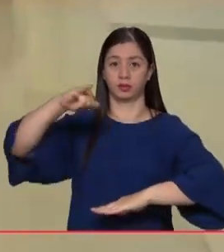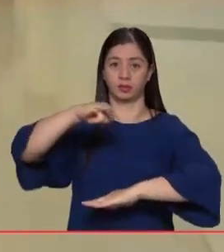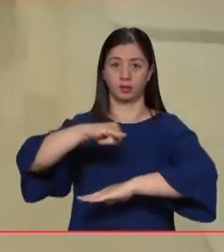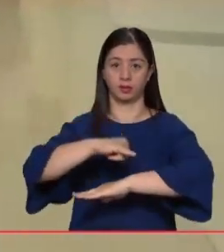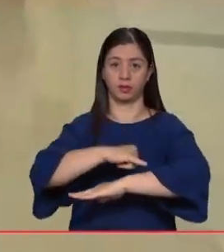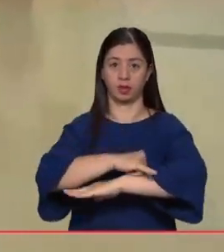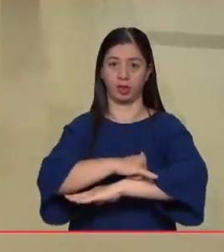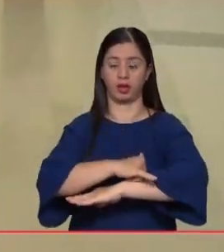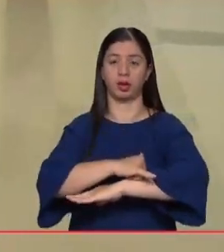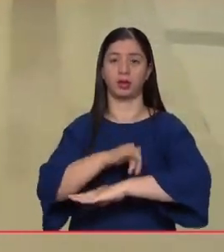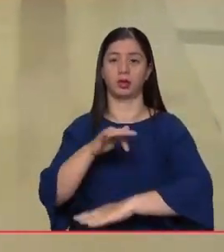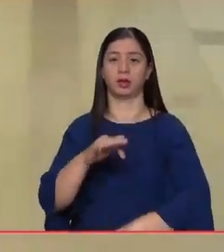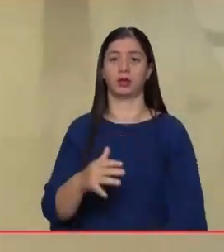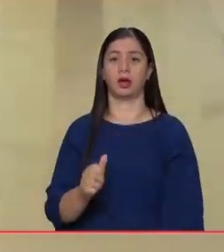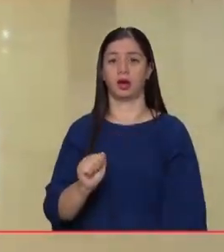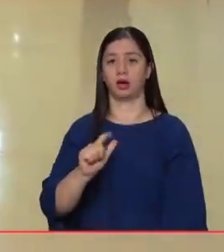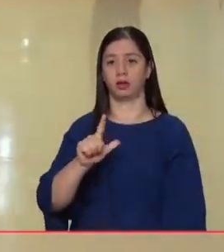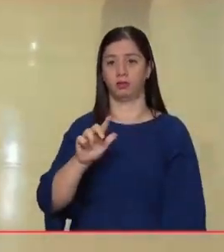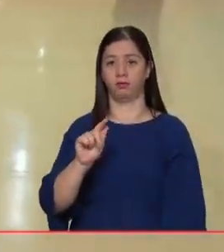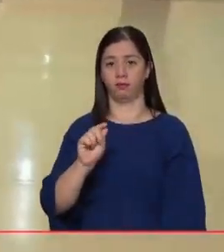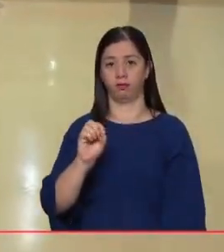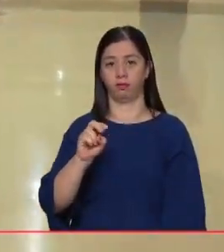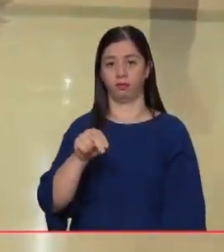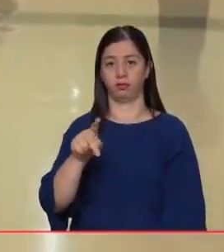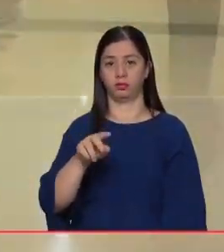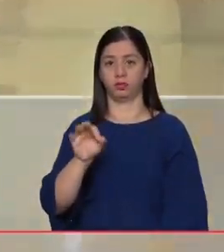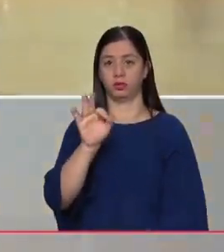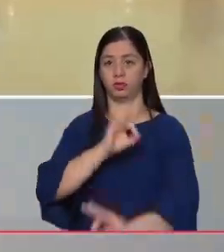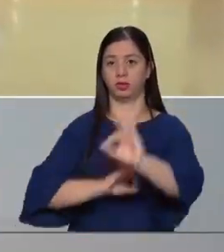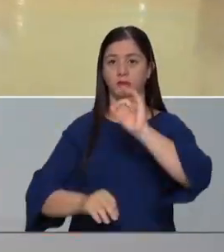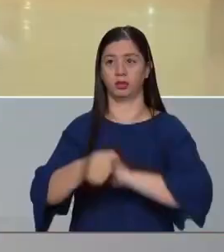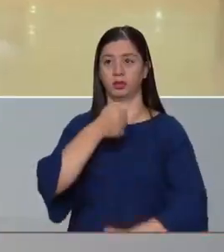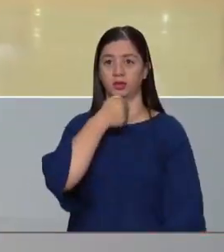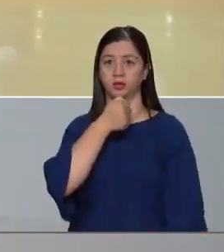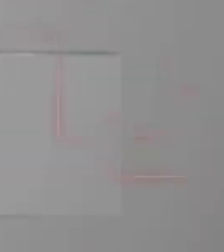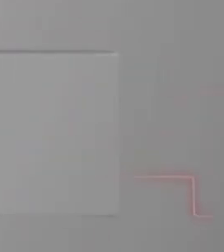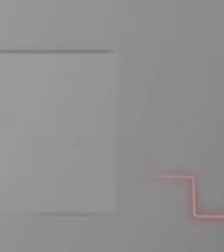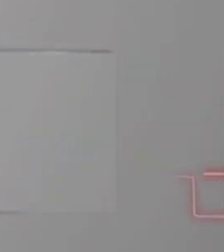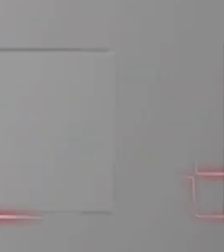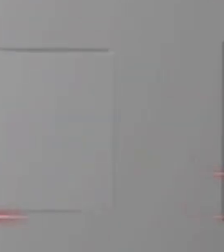aérea Alfonso Bonilla Aragón, Carlos Gutiérrez, Telepacífico Noticias.